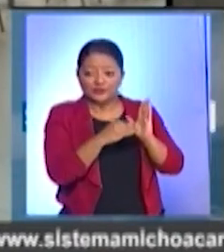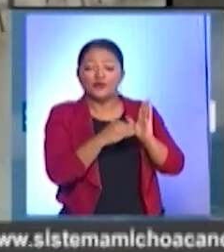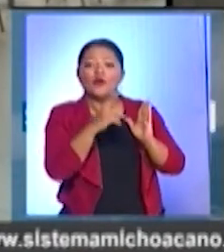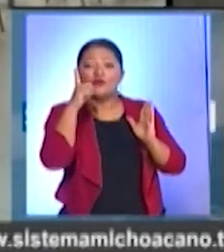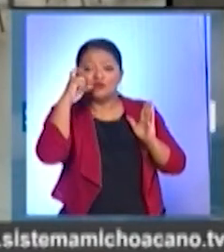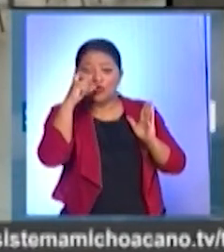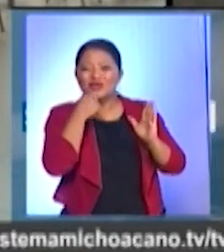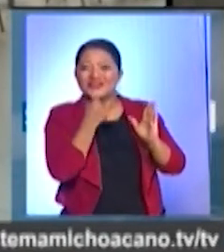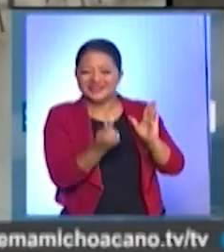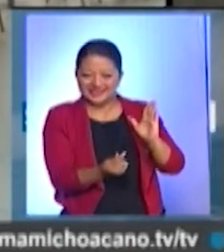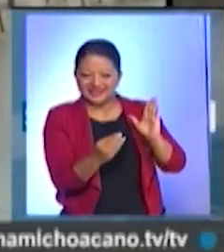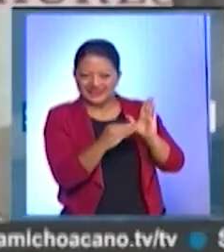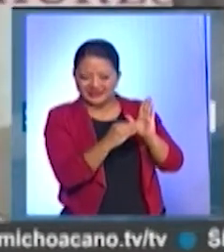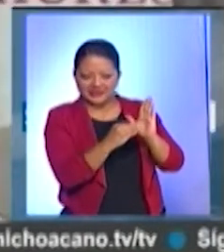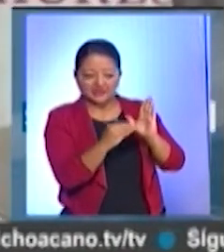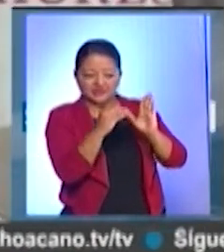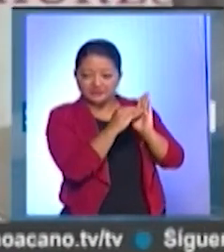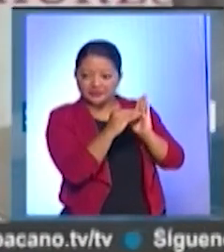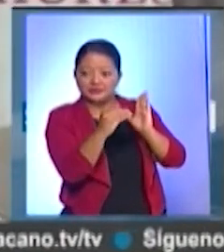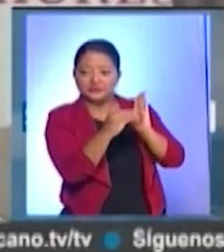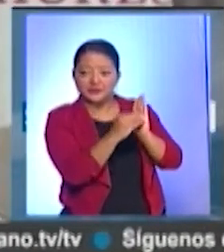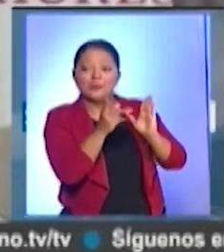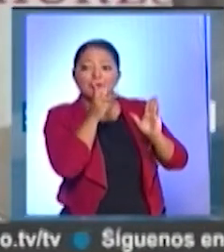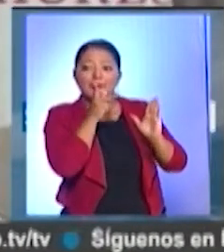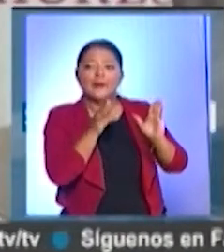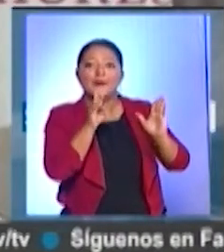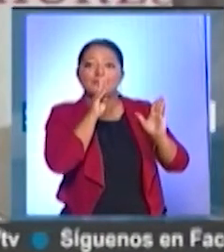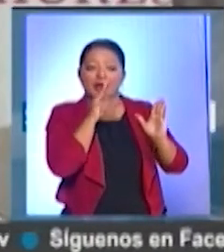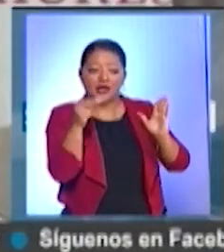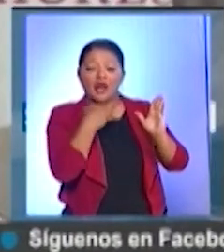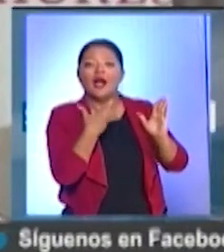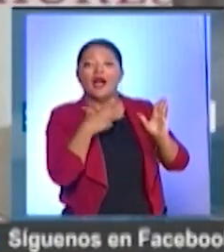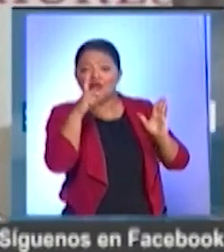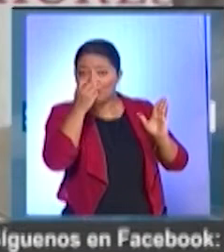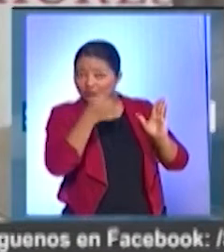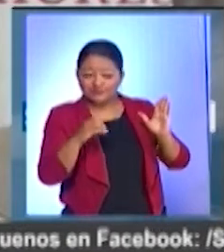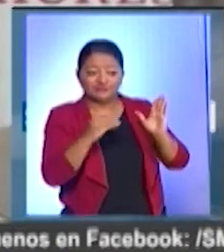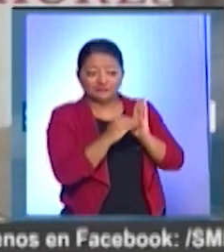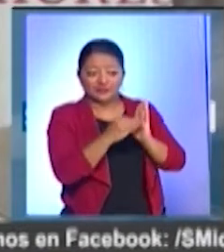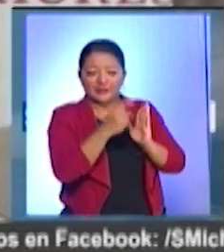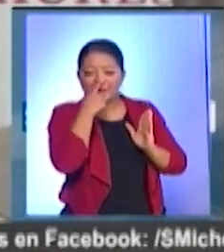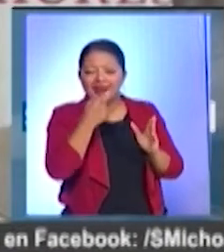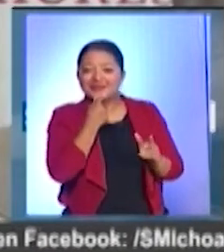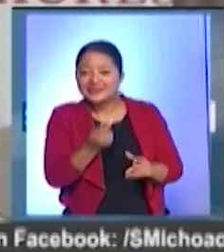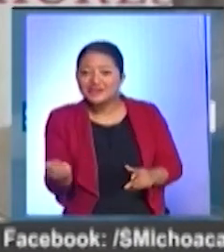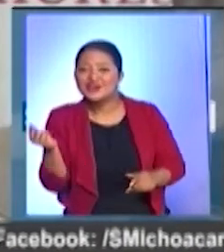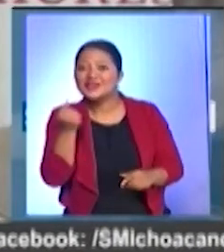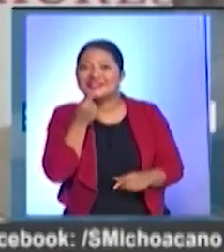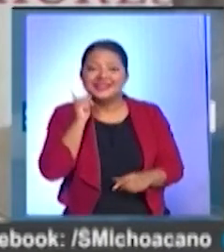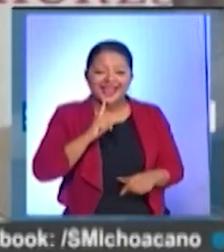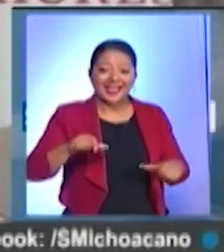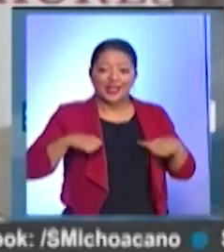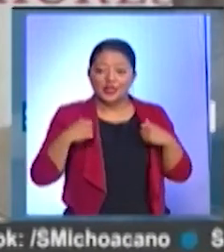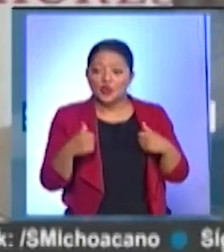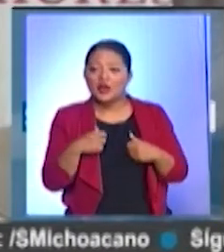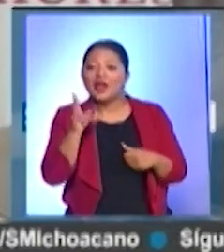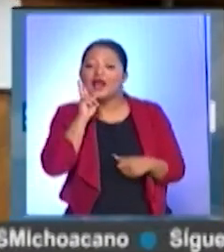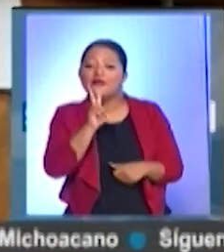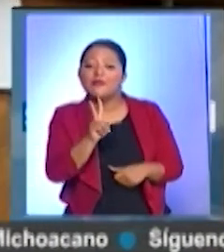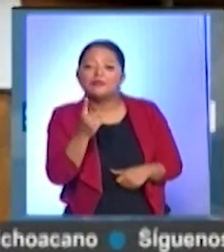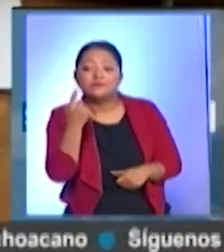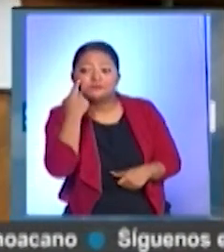del menor como la de sus padres para poder identificar a los niños niñas y adolescentes así como a sus progenitores